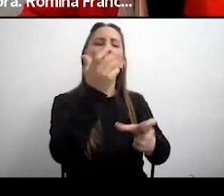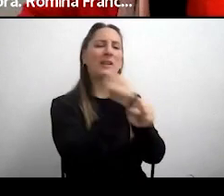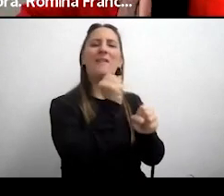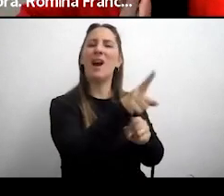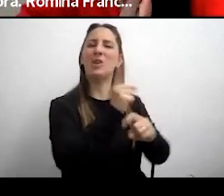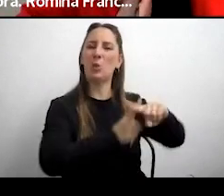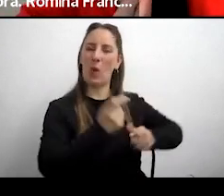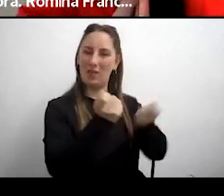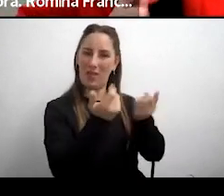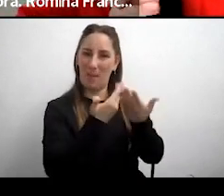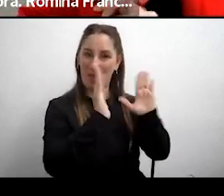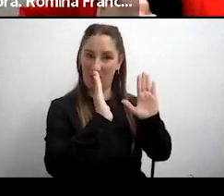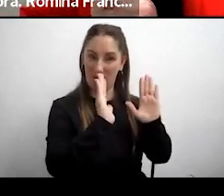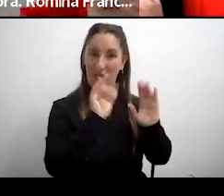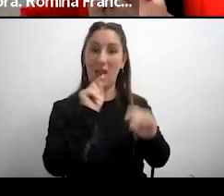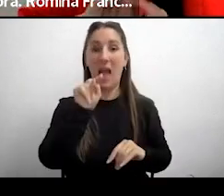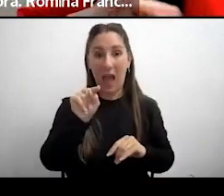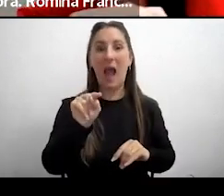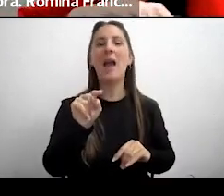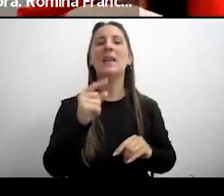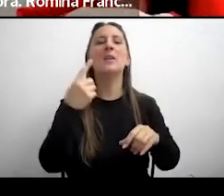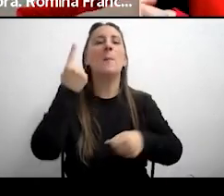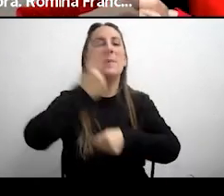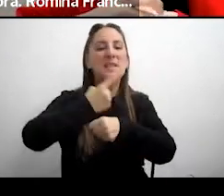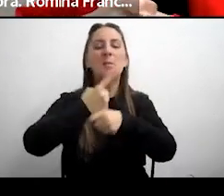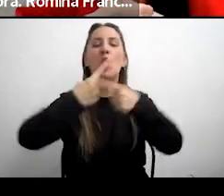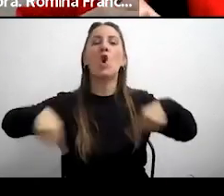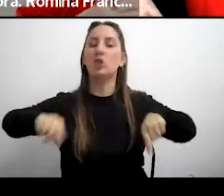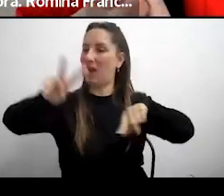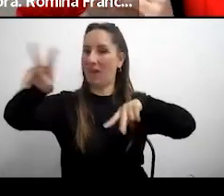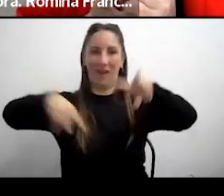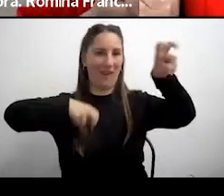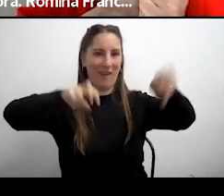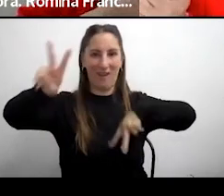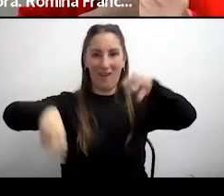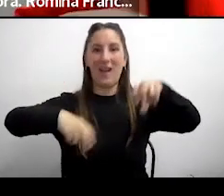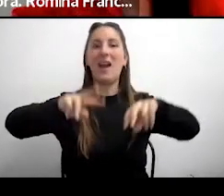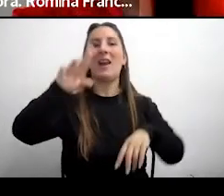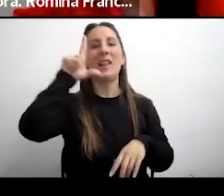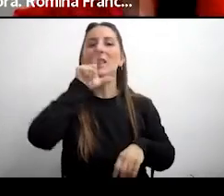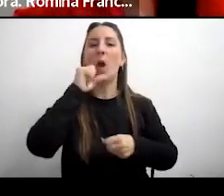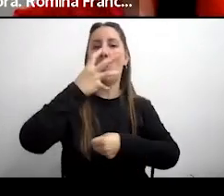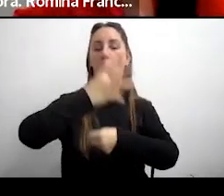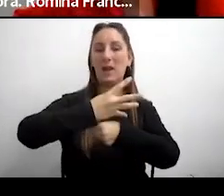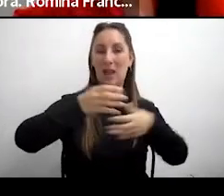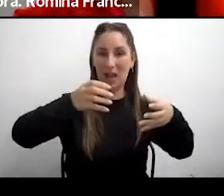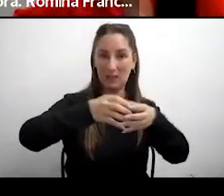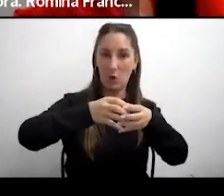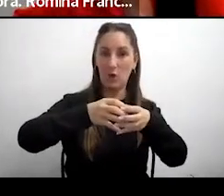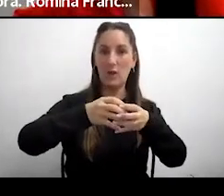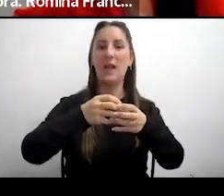estaríamos rigiendo por el principio de lo percibido, que son las rentas de cuarta categoría como también lo son las de